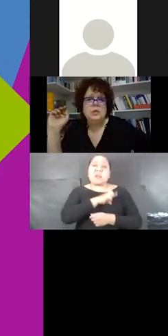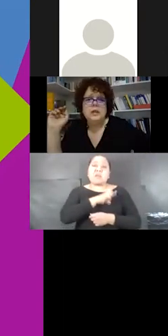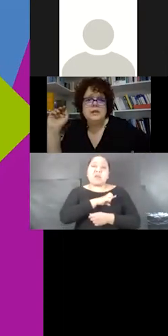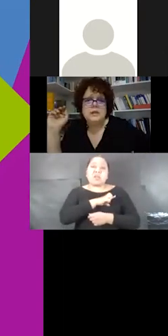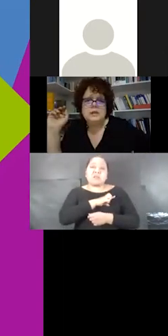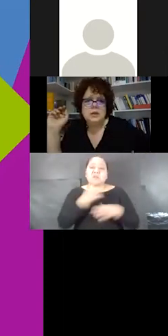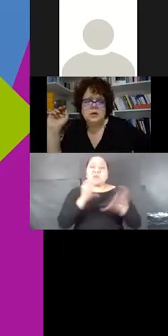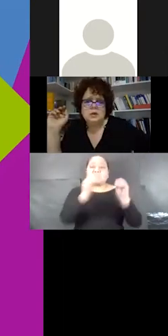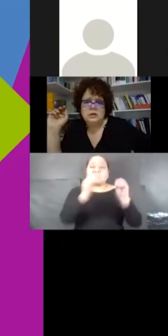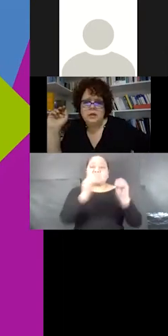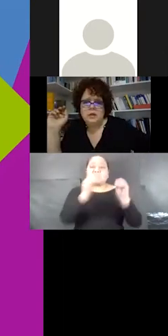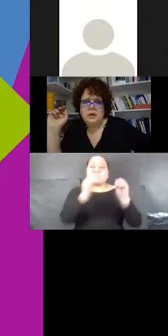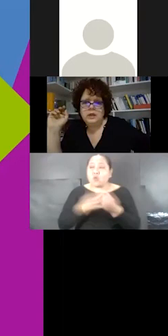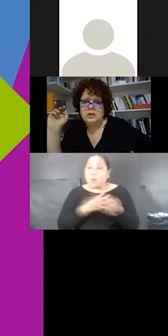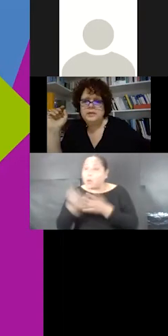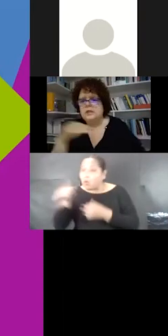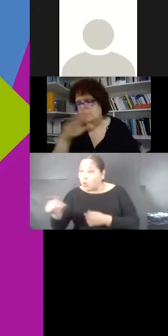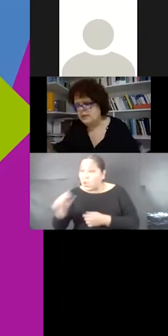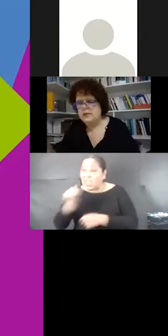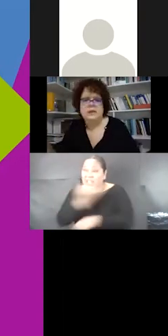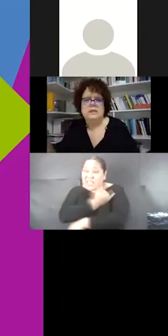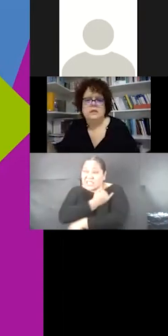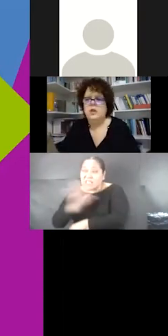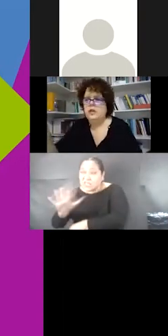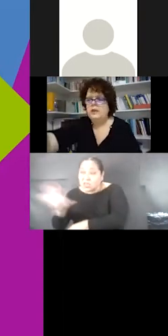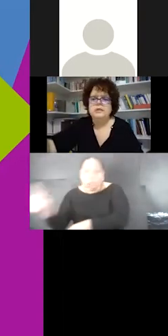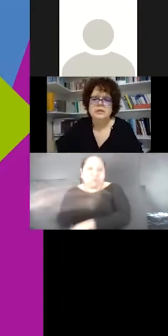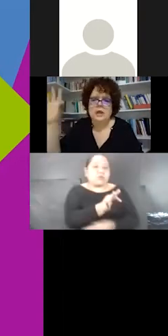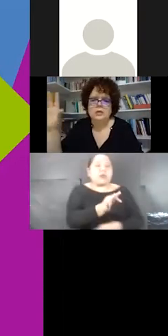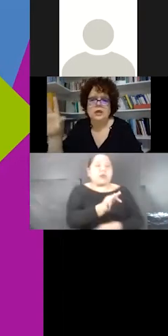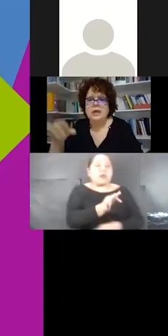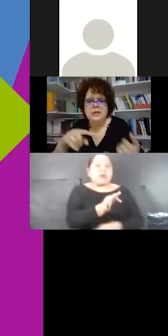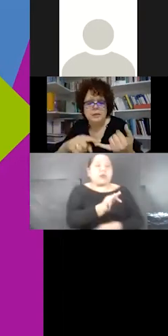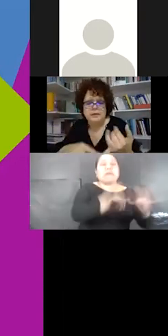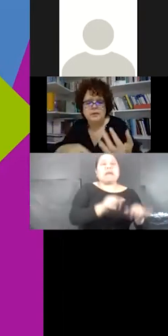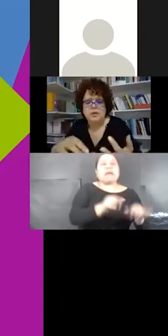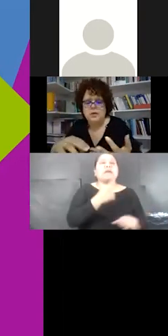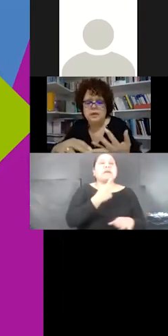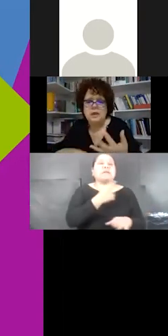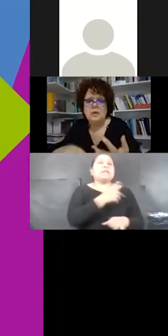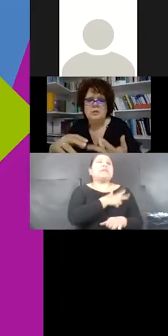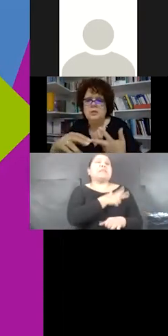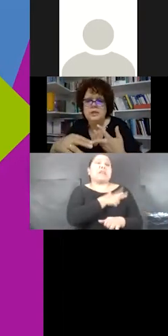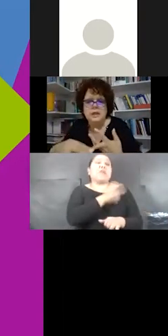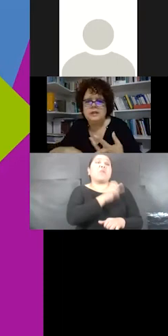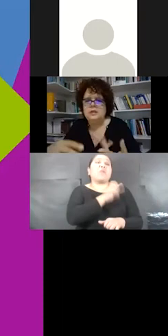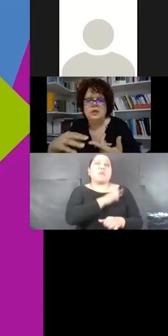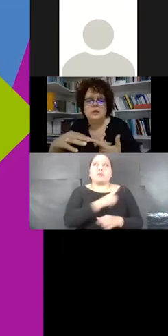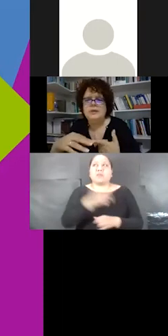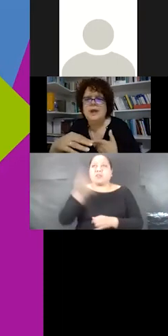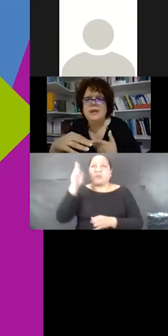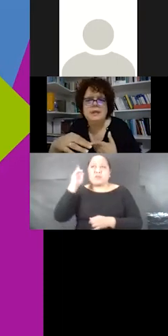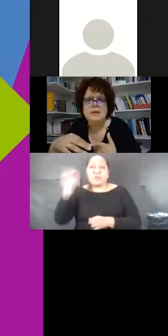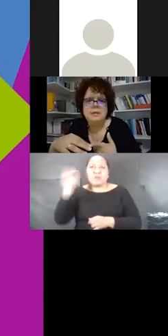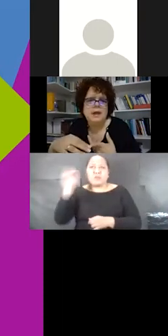estado tú en inicial 5 en el colegio especial, te pasaban a ese, ¿no? Y lo dejaban sentados. Ni el profesor, ni el alumno, ni el centro